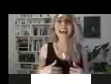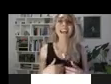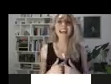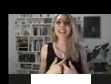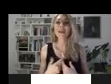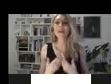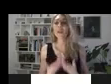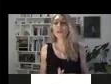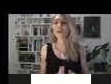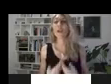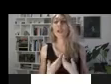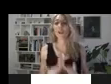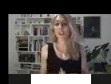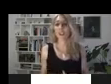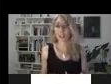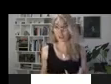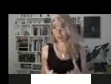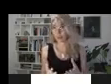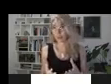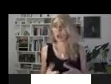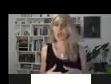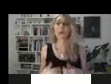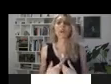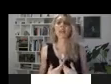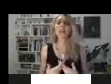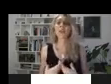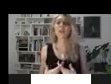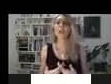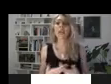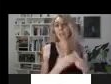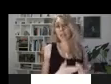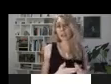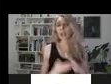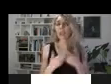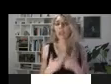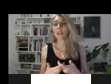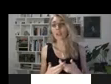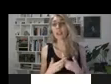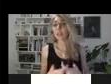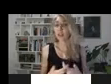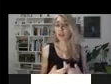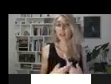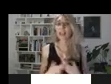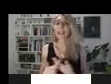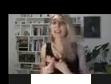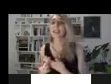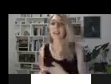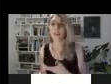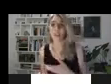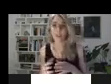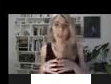argentino, es relativamente un fenómeno reciente. Por lo tanto, es pequeño, inestable